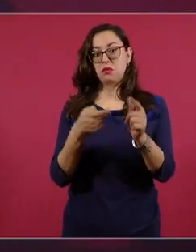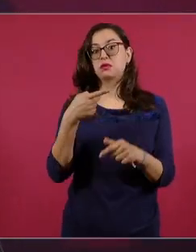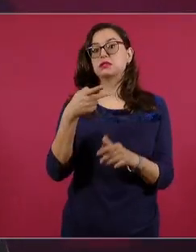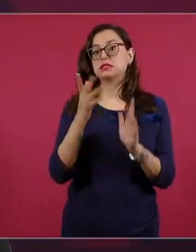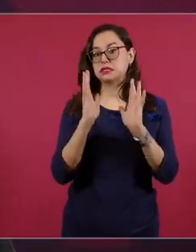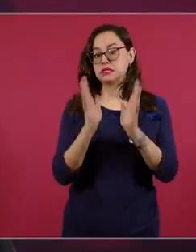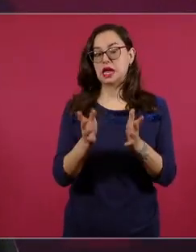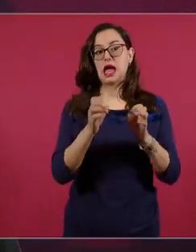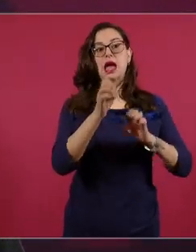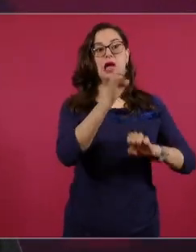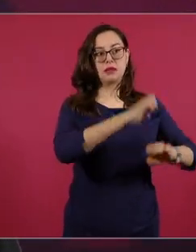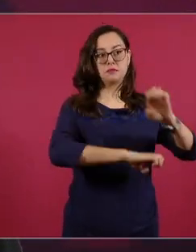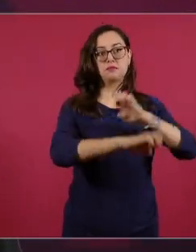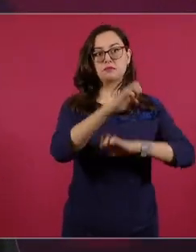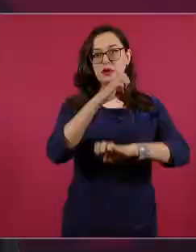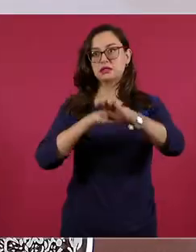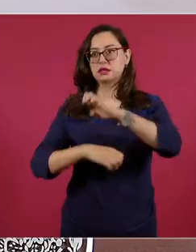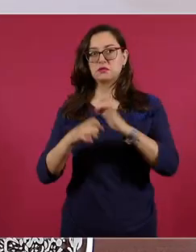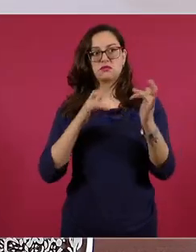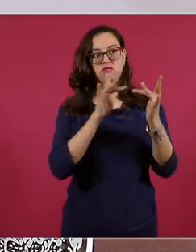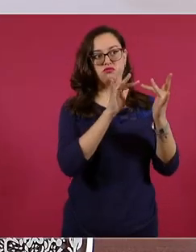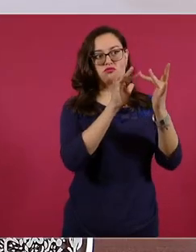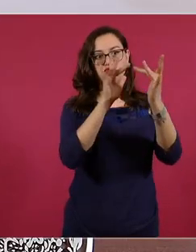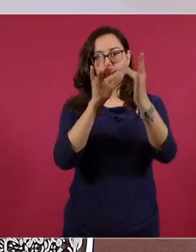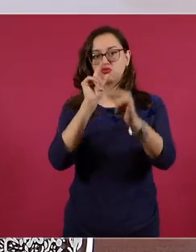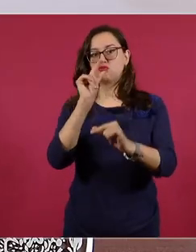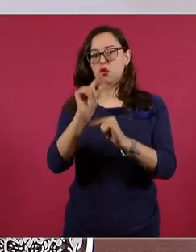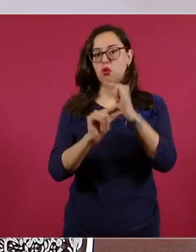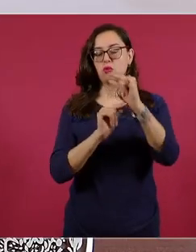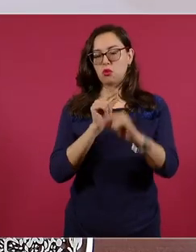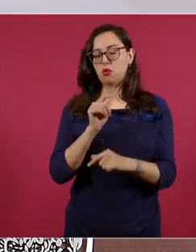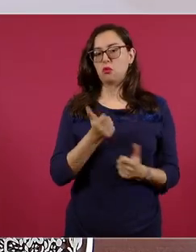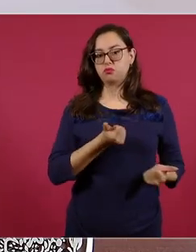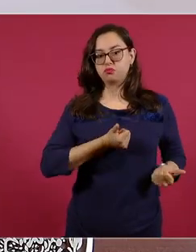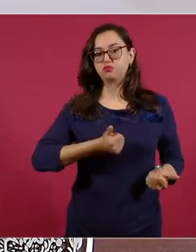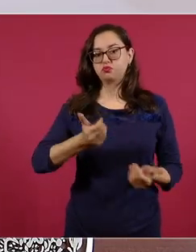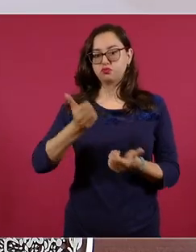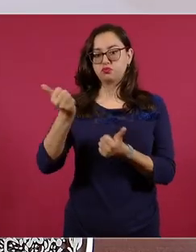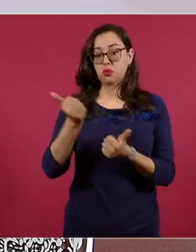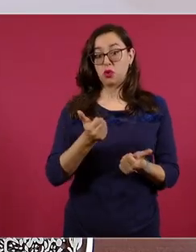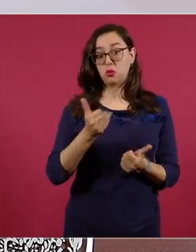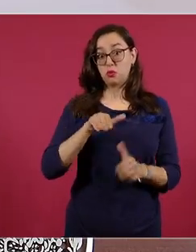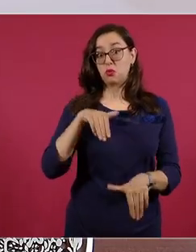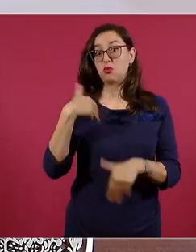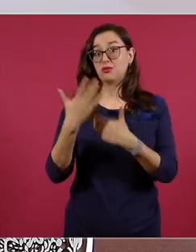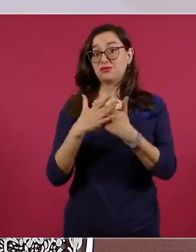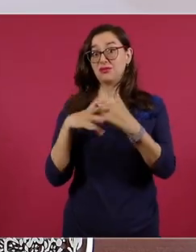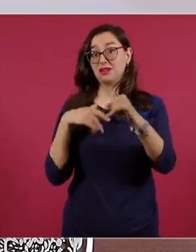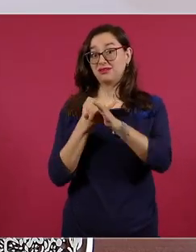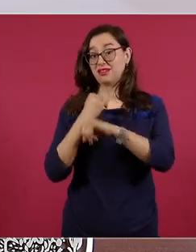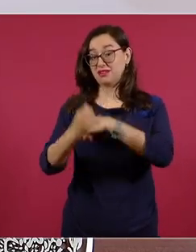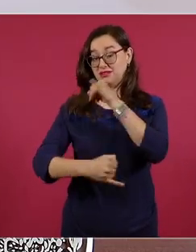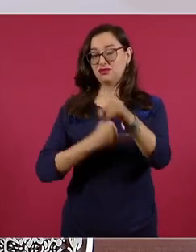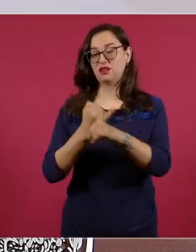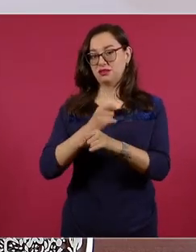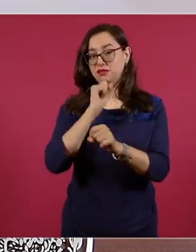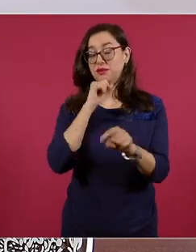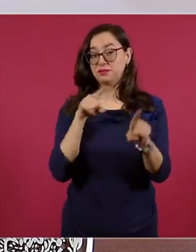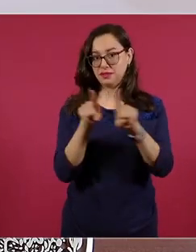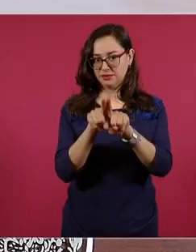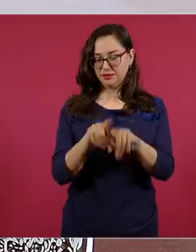empresas para ir poco a poco incrementando la carga regional y próximamente la carga interoceánica. La siguiente, por